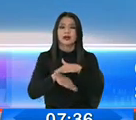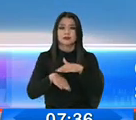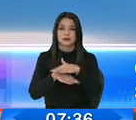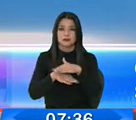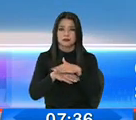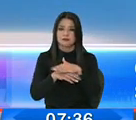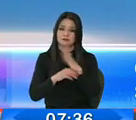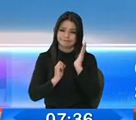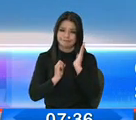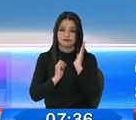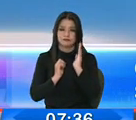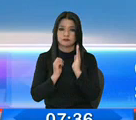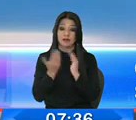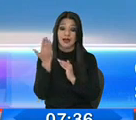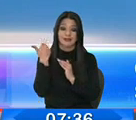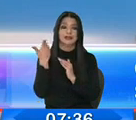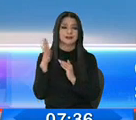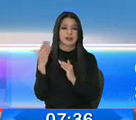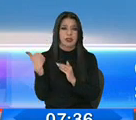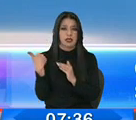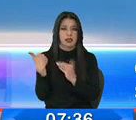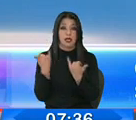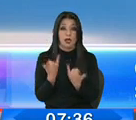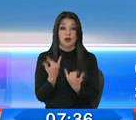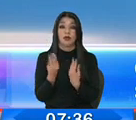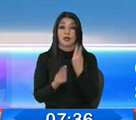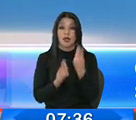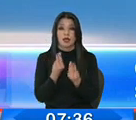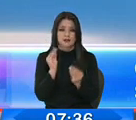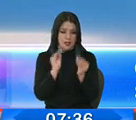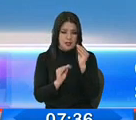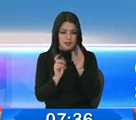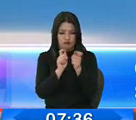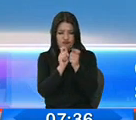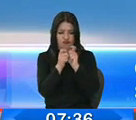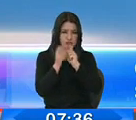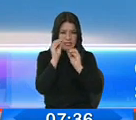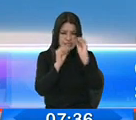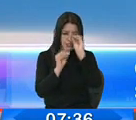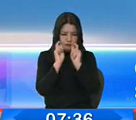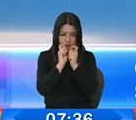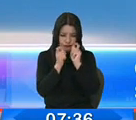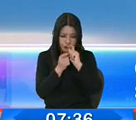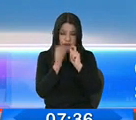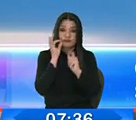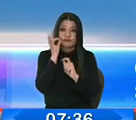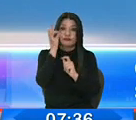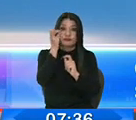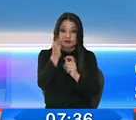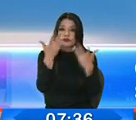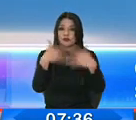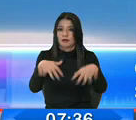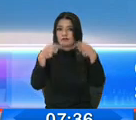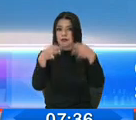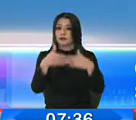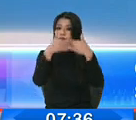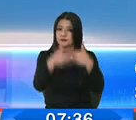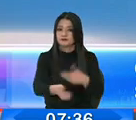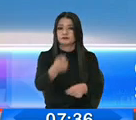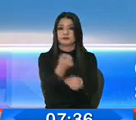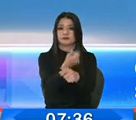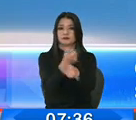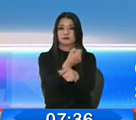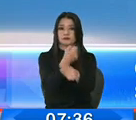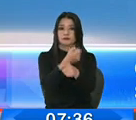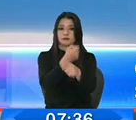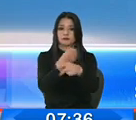teníamos anteriormente, y ahora lo que vamos a hacer es a perfeccionar ya con miras a estructurar esa hoja de ruta que define estos